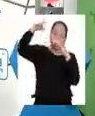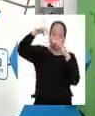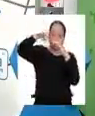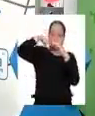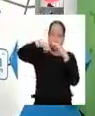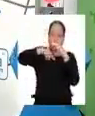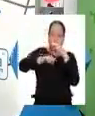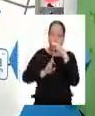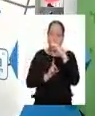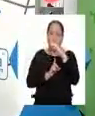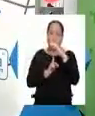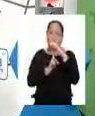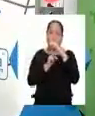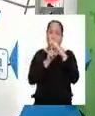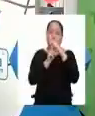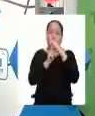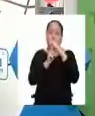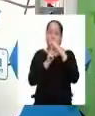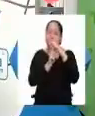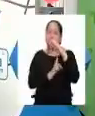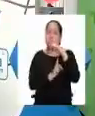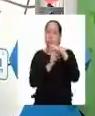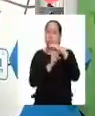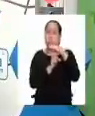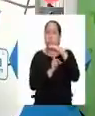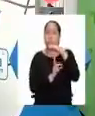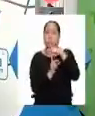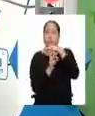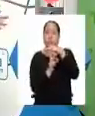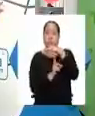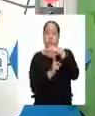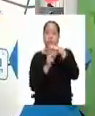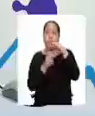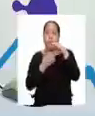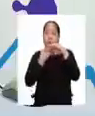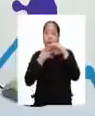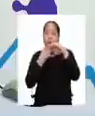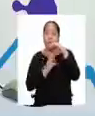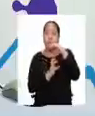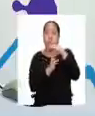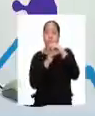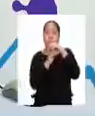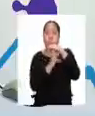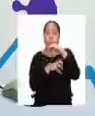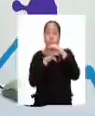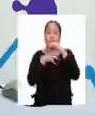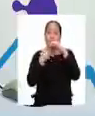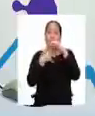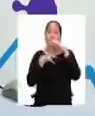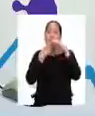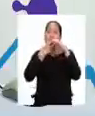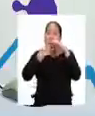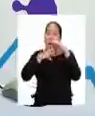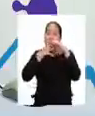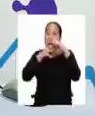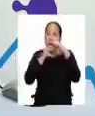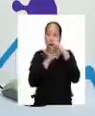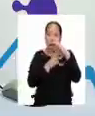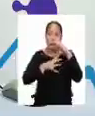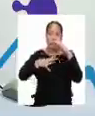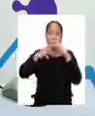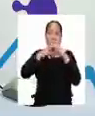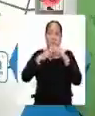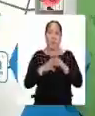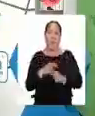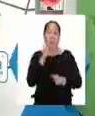espacio, produciendo así un calentamiento global. Pero así como el humano ha tenido la capacidad de